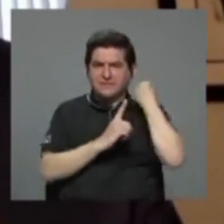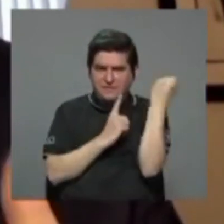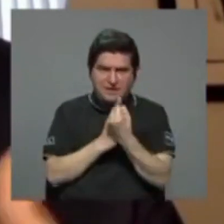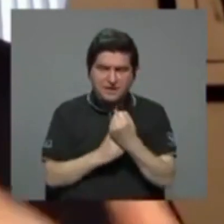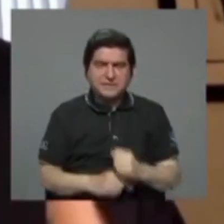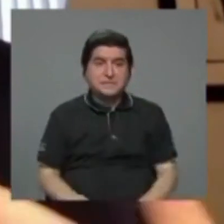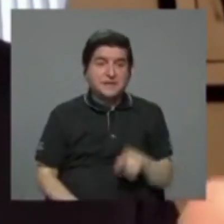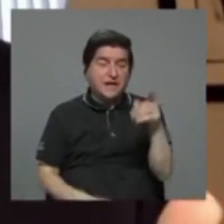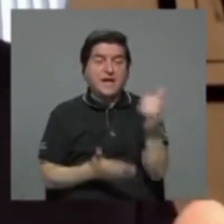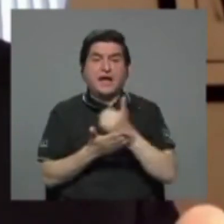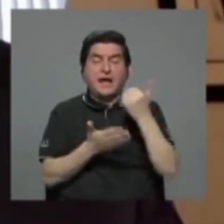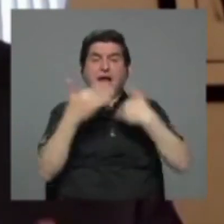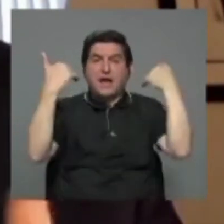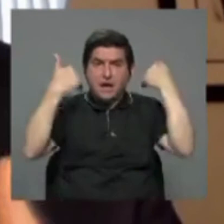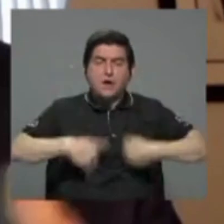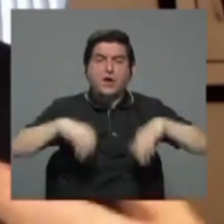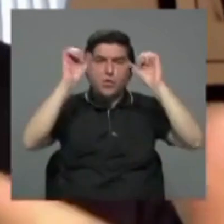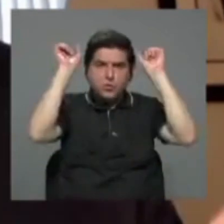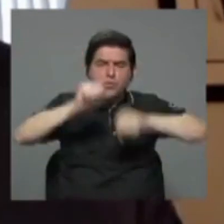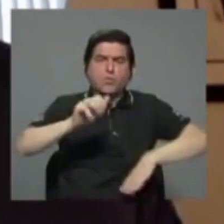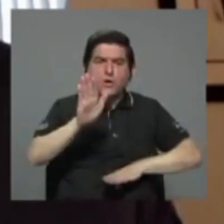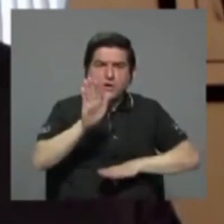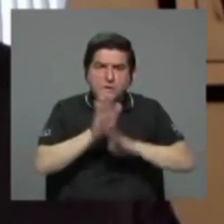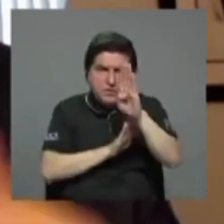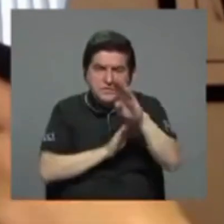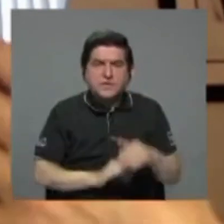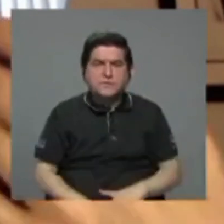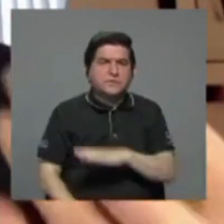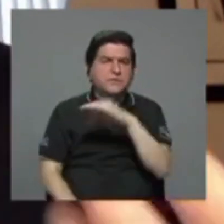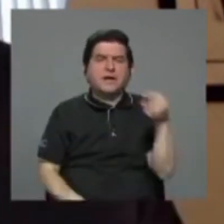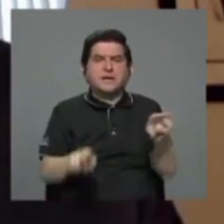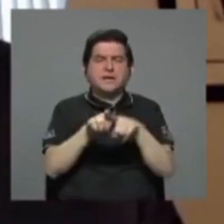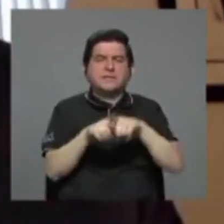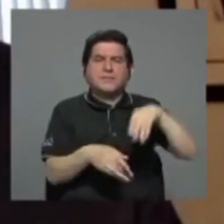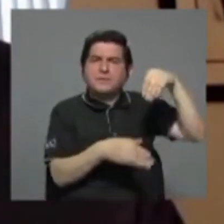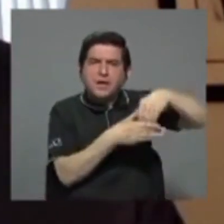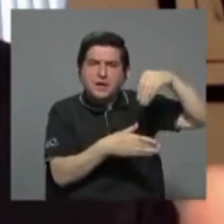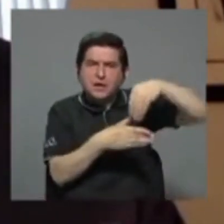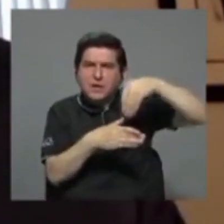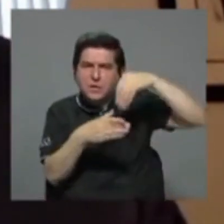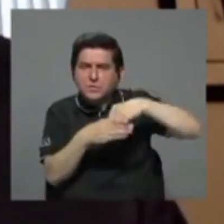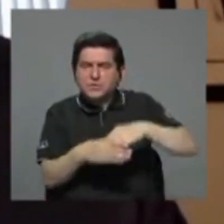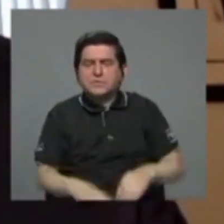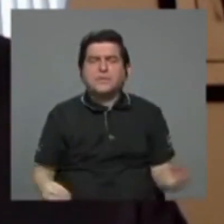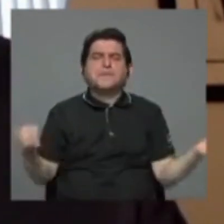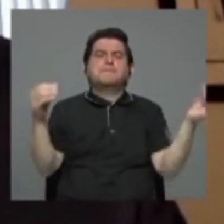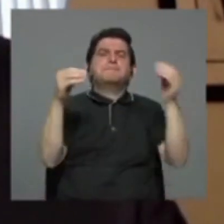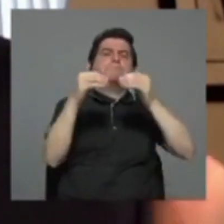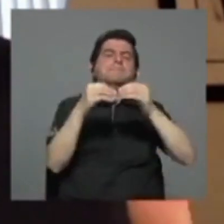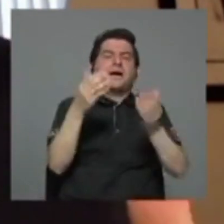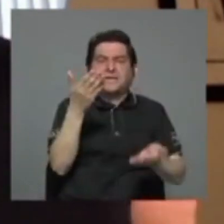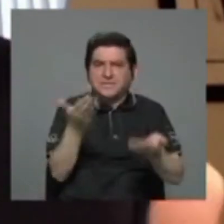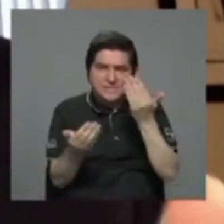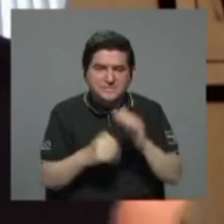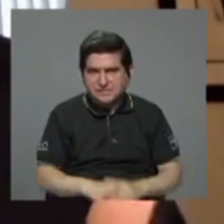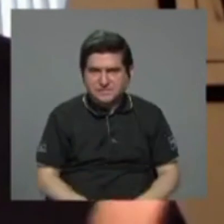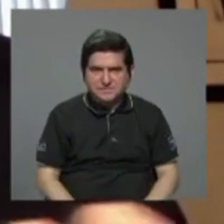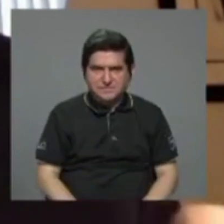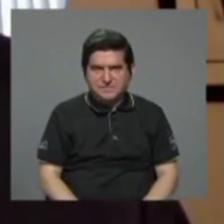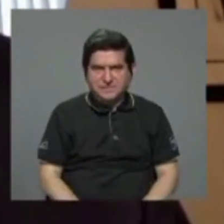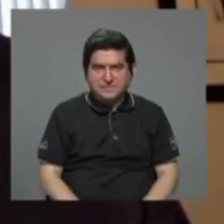que ese recurso humano pueda desarrollarse y pueda aportar más allá de,